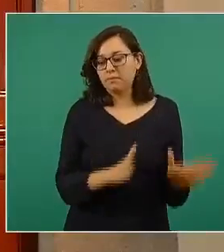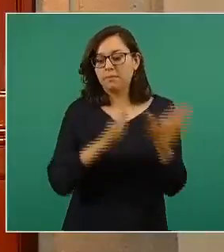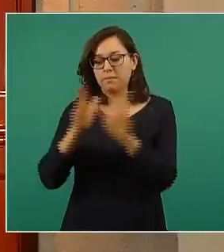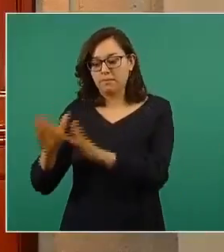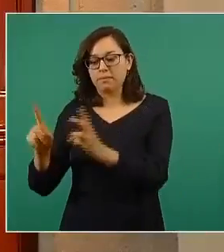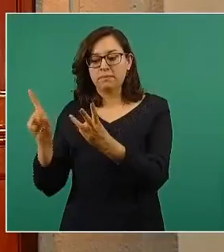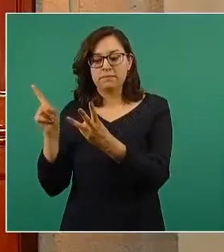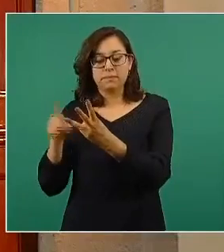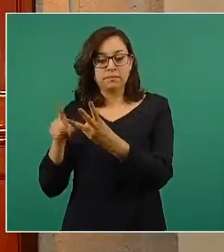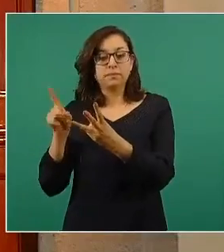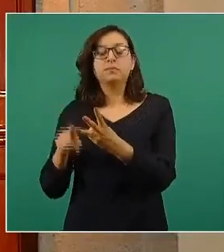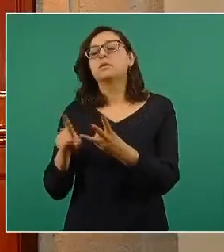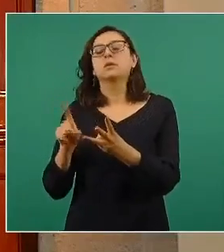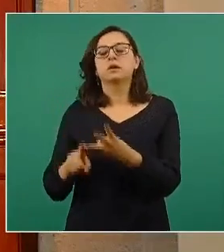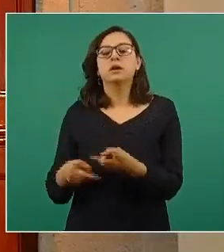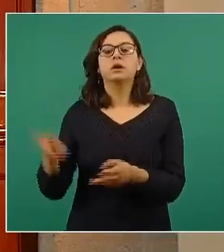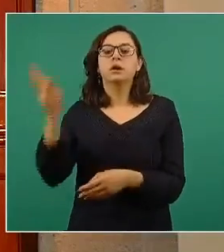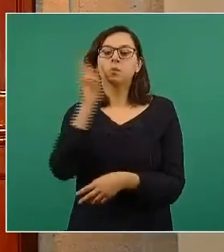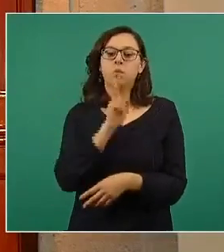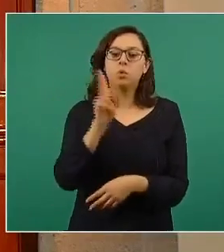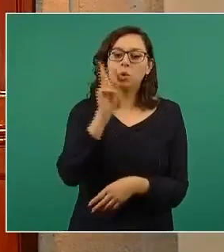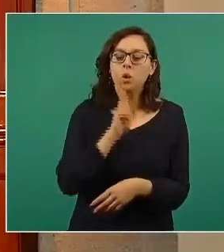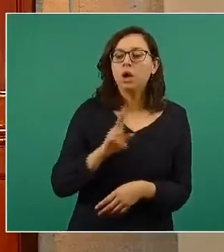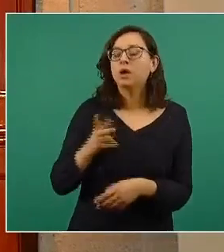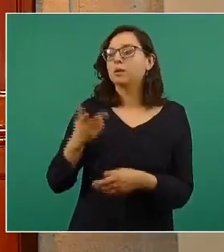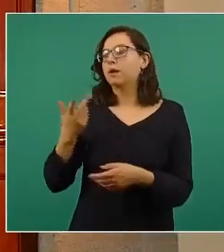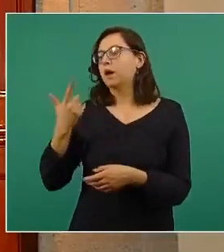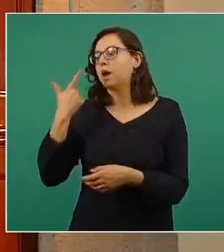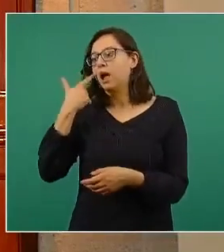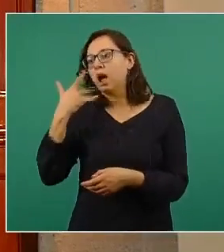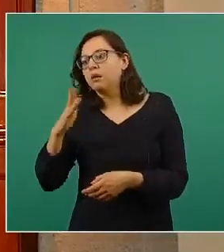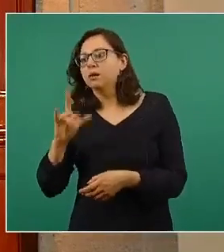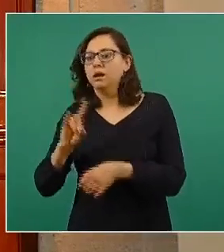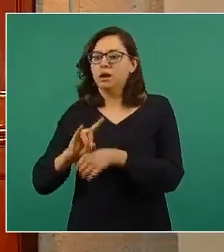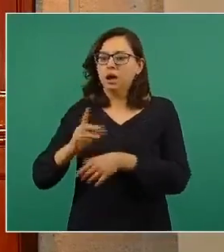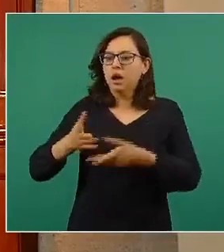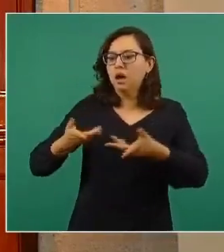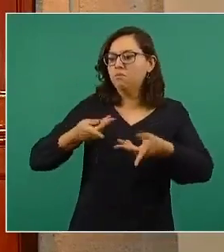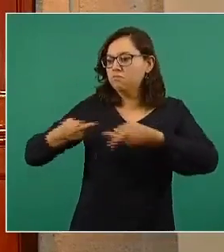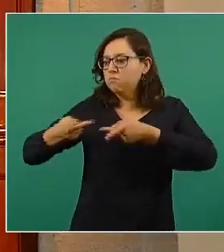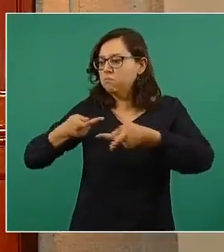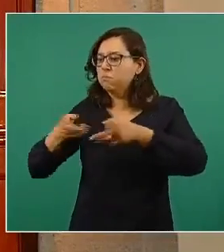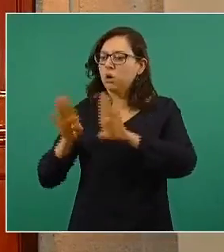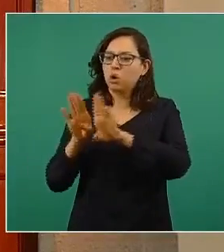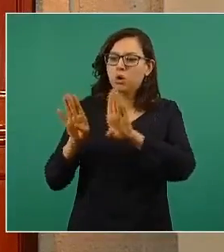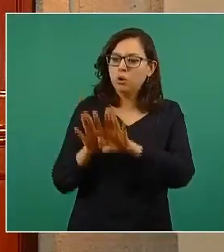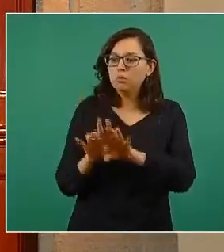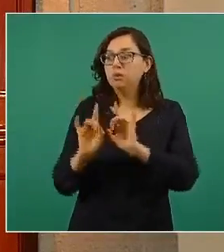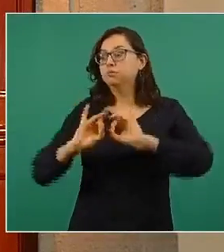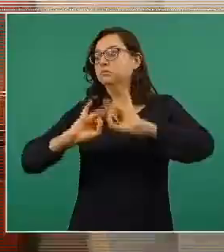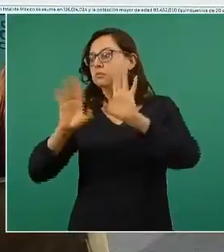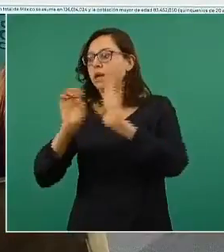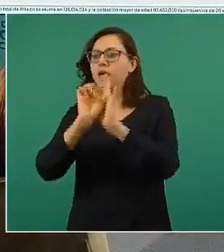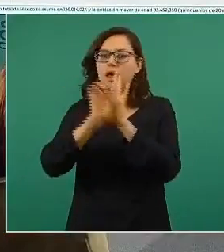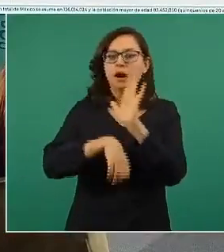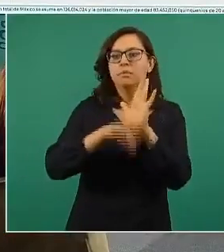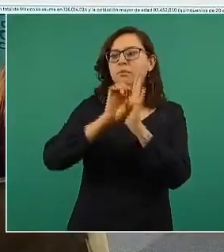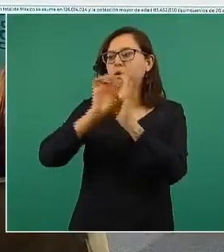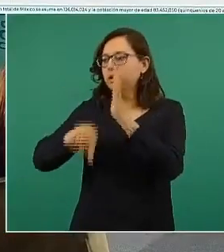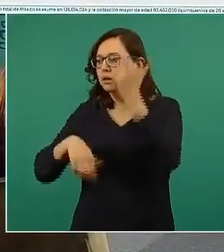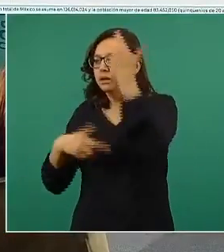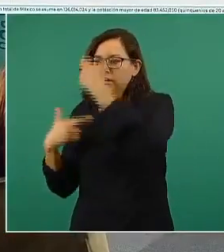en donde podríamos llevar a cabo ensayos, simulacros de lo que estábamos preparando y a la vez a través de ellos poder